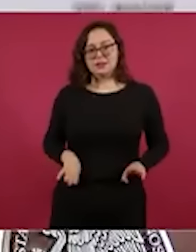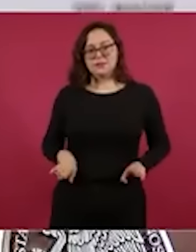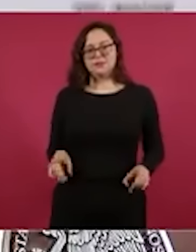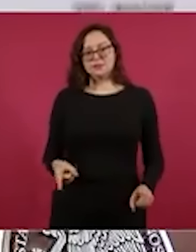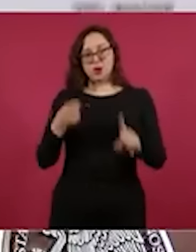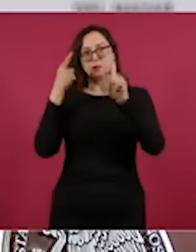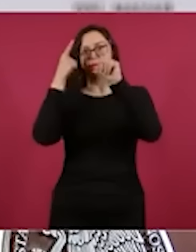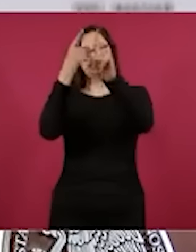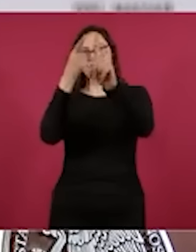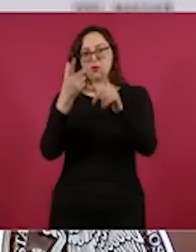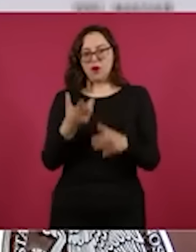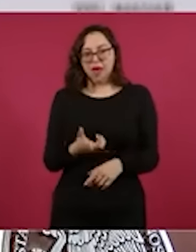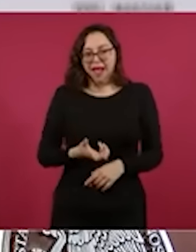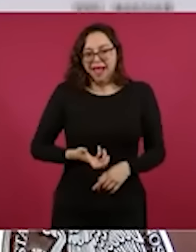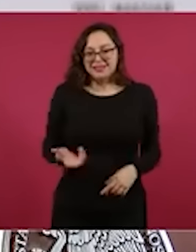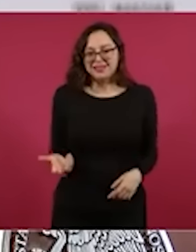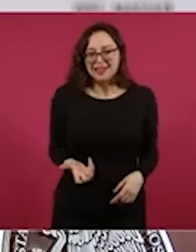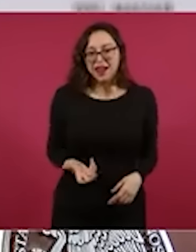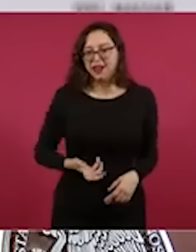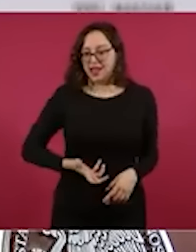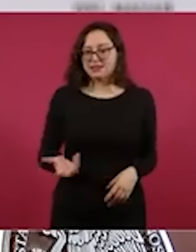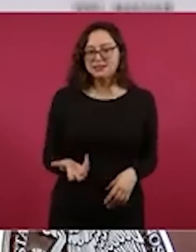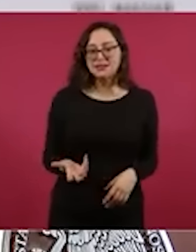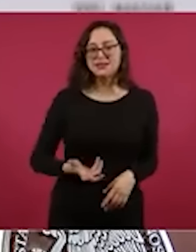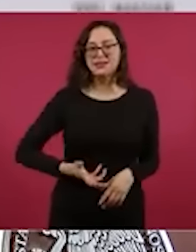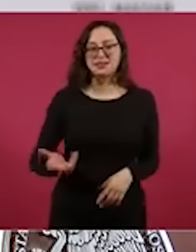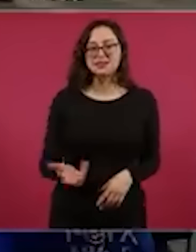cosas. Tengo que